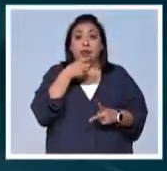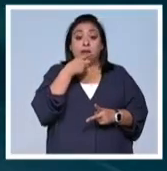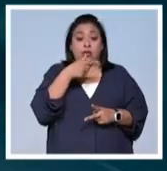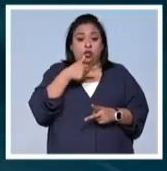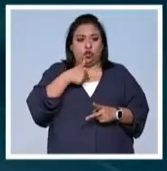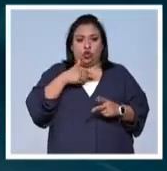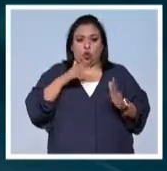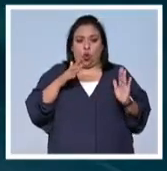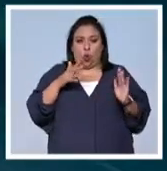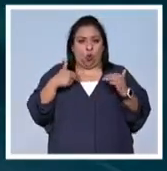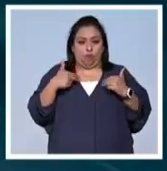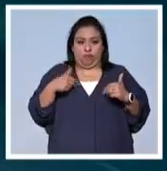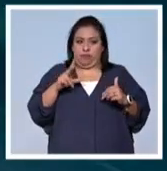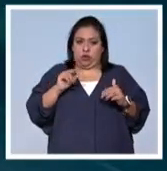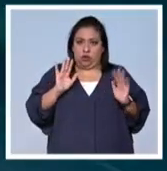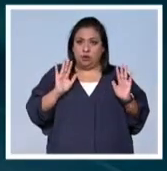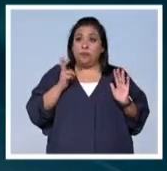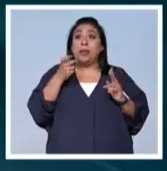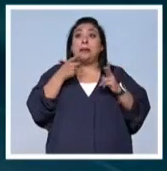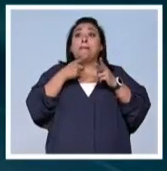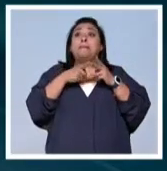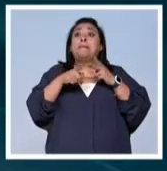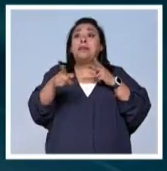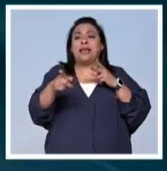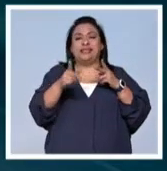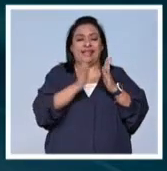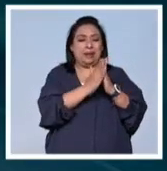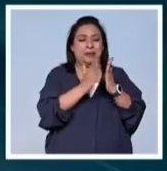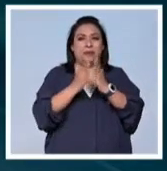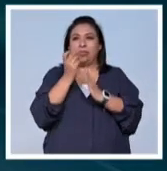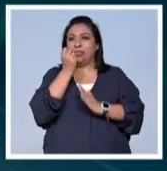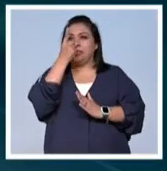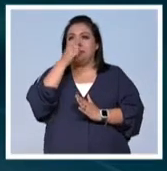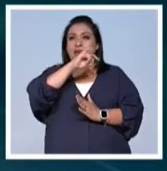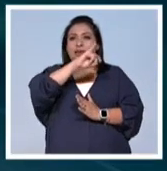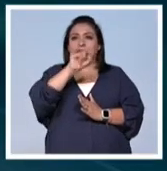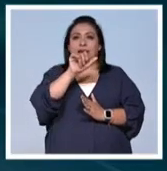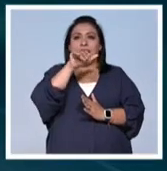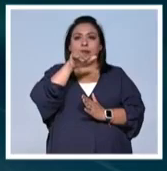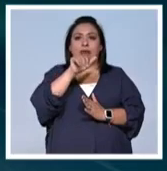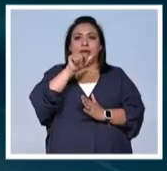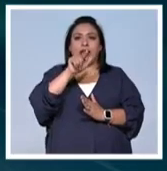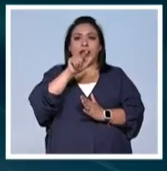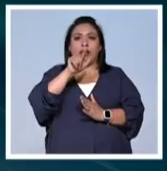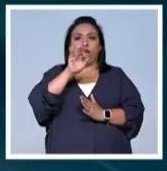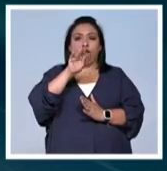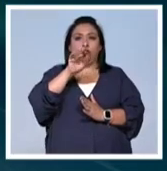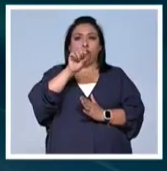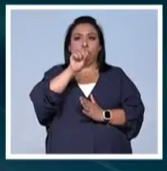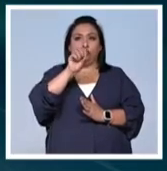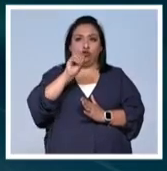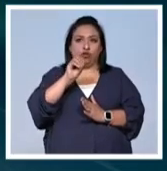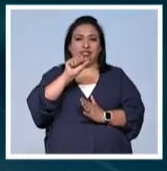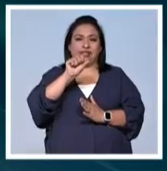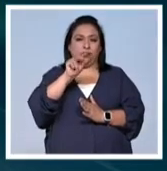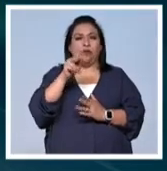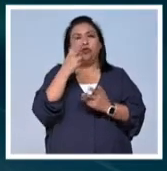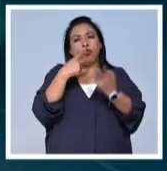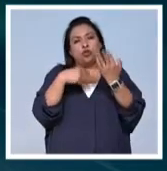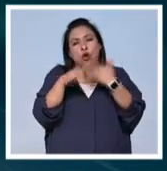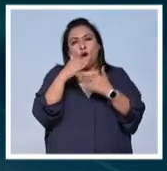él no es humano Este es el comienzo de la saga creada por Jaime Alfonso Sandoval toda novela de Aventura